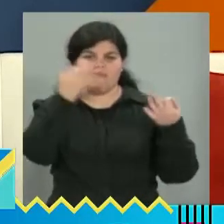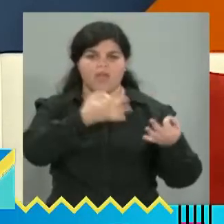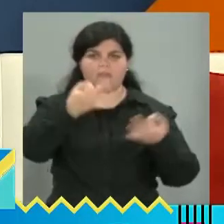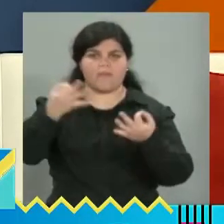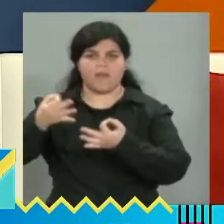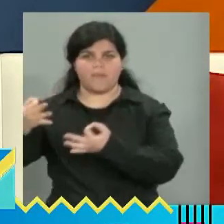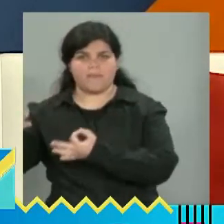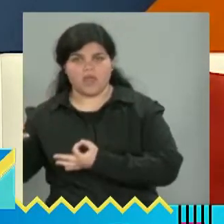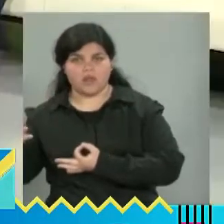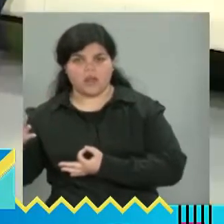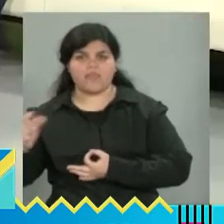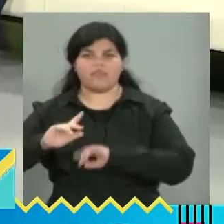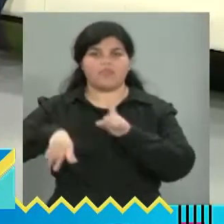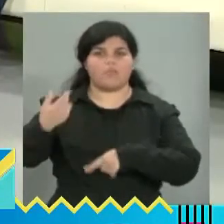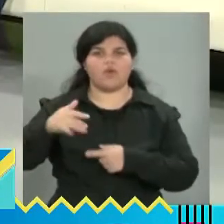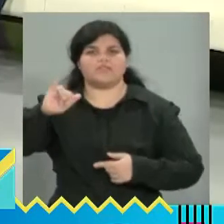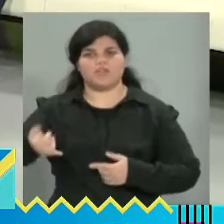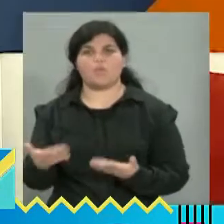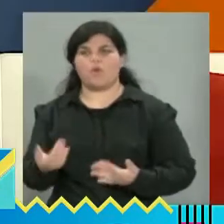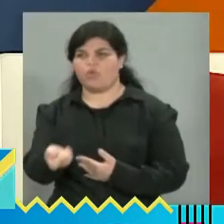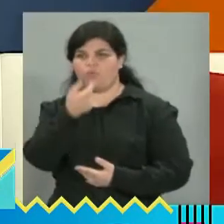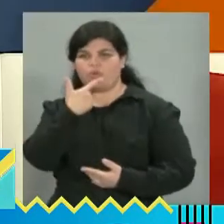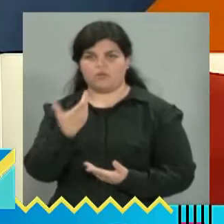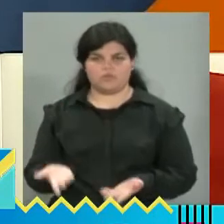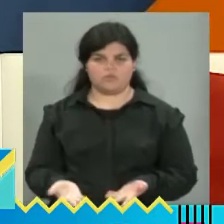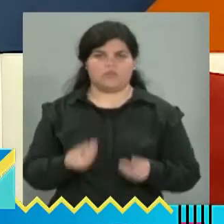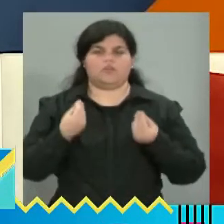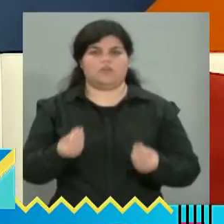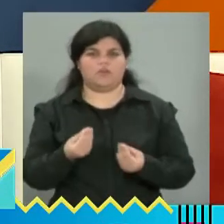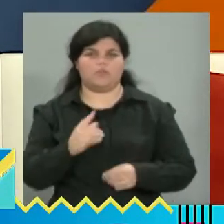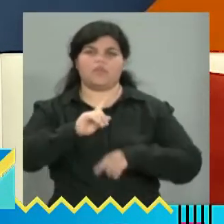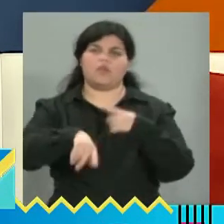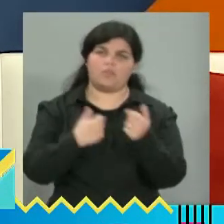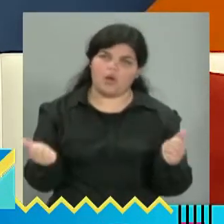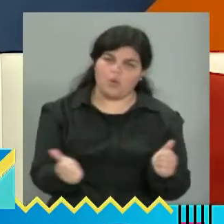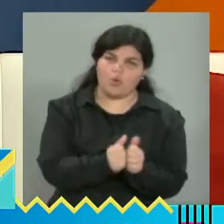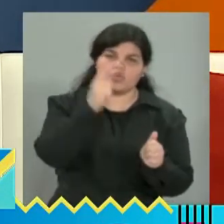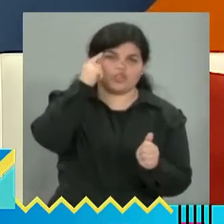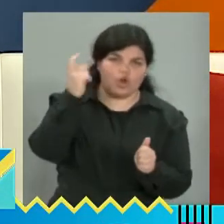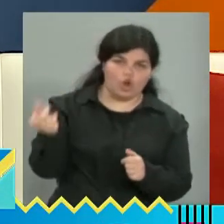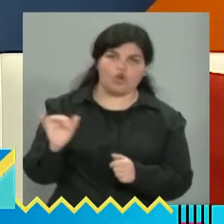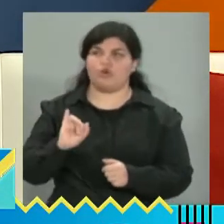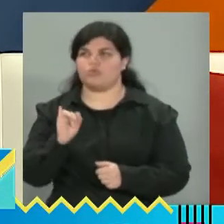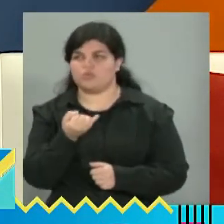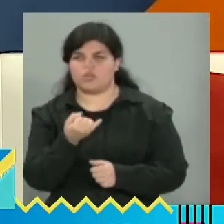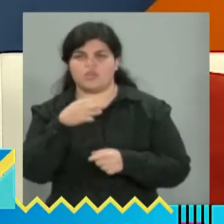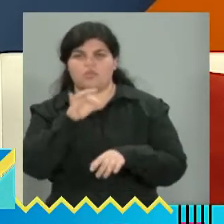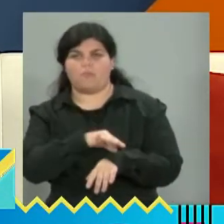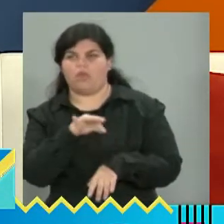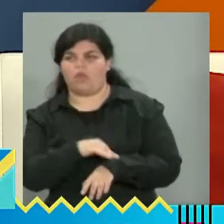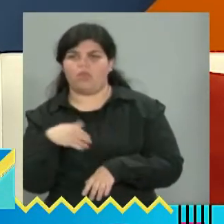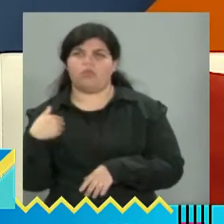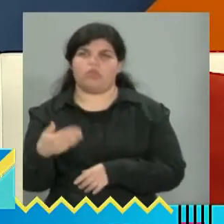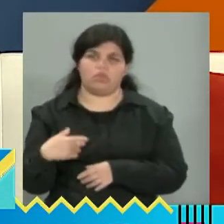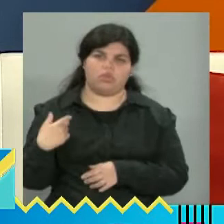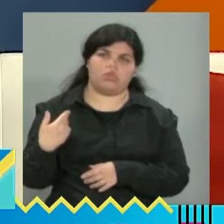cosa que nunca sucede, que todo funcione bien, pero que aparte vamos a juntarnos con el psicólogo, el nutricionista, el médico. No va a suceder nunca.